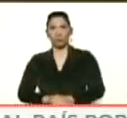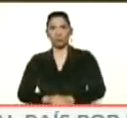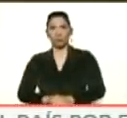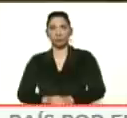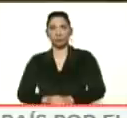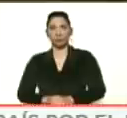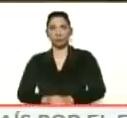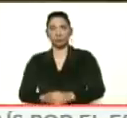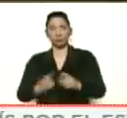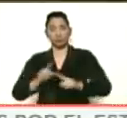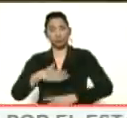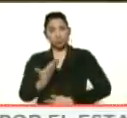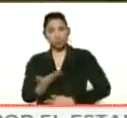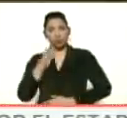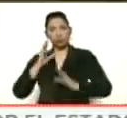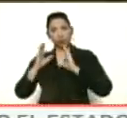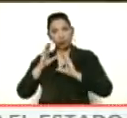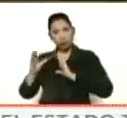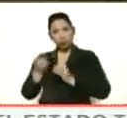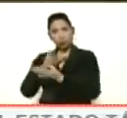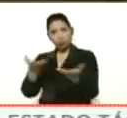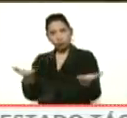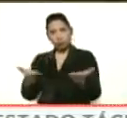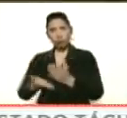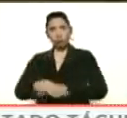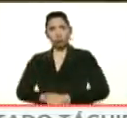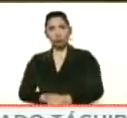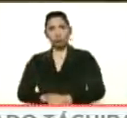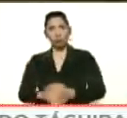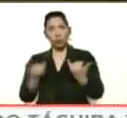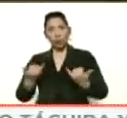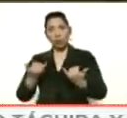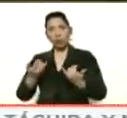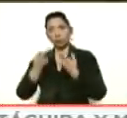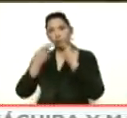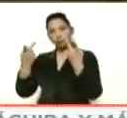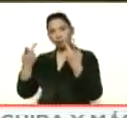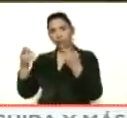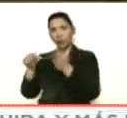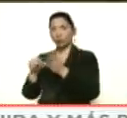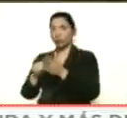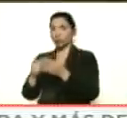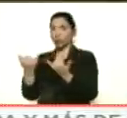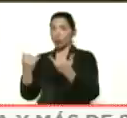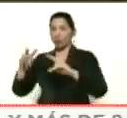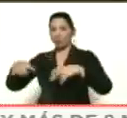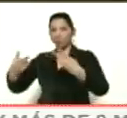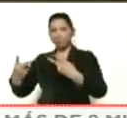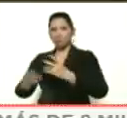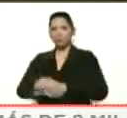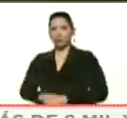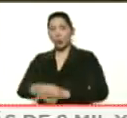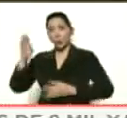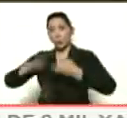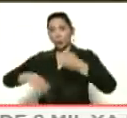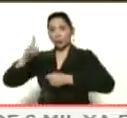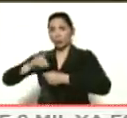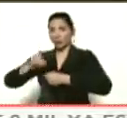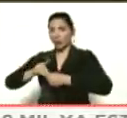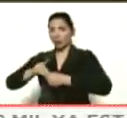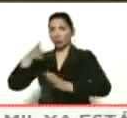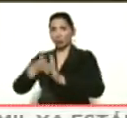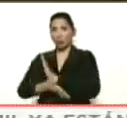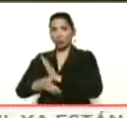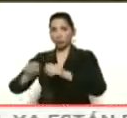tapabocas para poder comunicarme con ustedes en esta locución donde actualizaremos los últimos datos